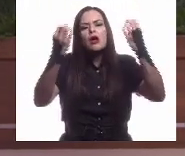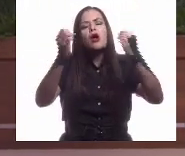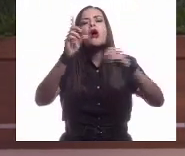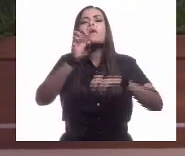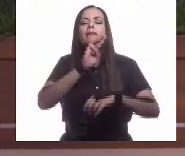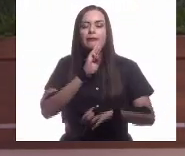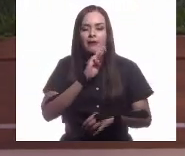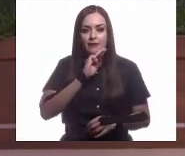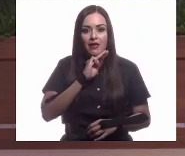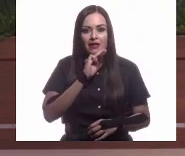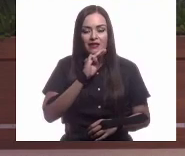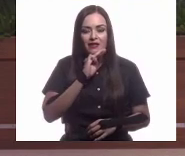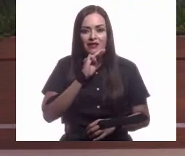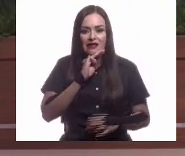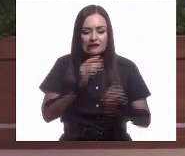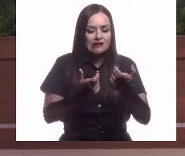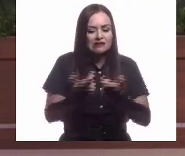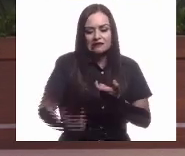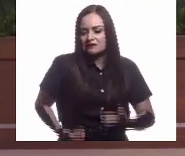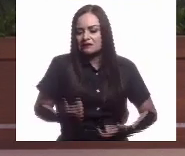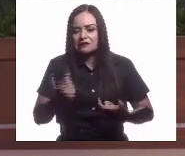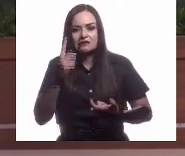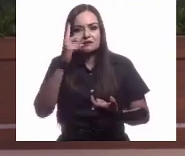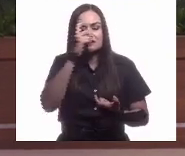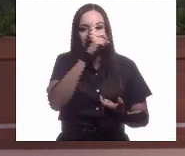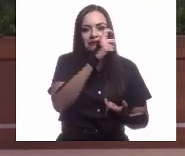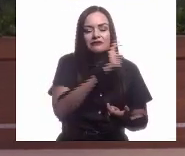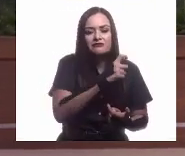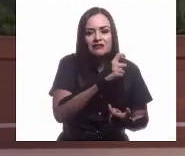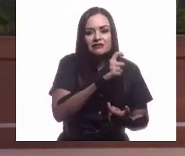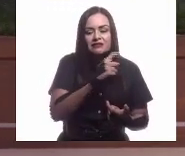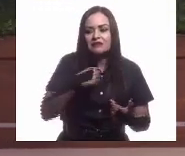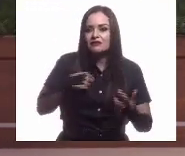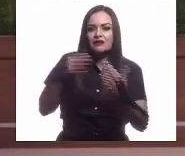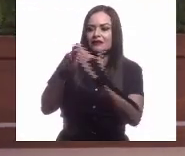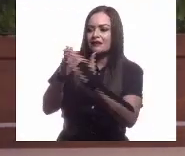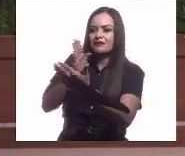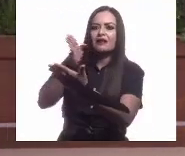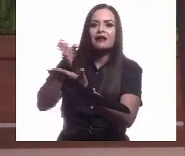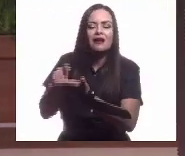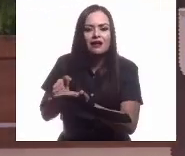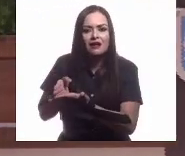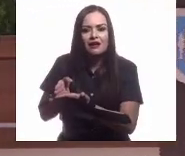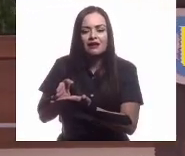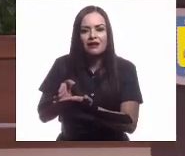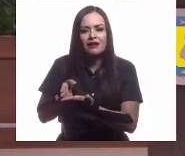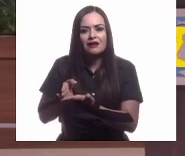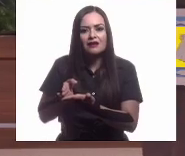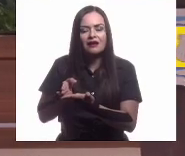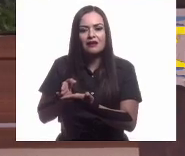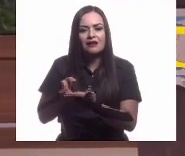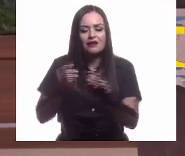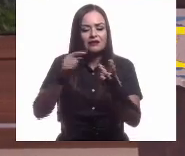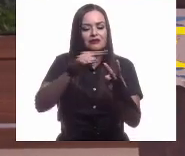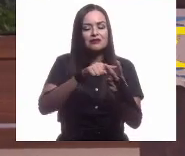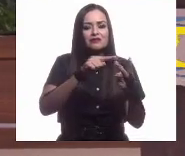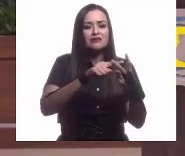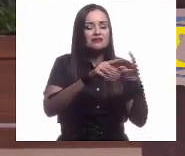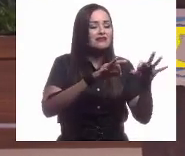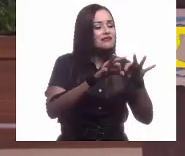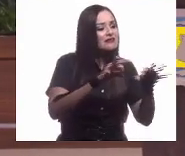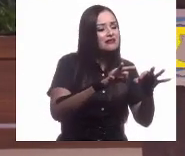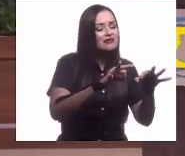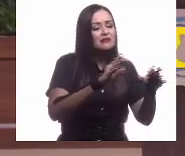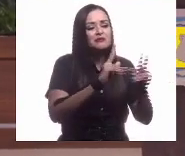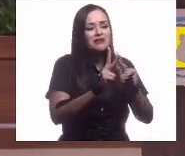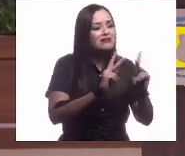en una situación complicada, desesperada, que tiene que regresar a su casa después de haber estado en dos o tres entrevistas de trabajo, de llevar